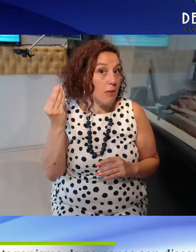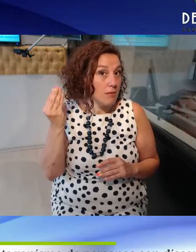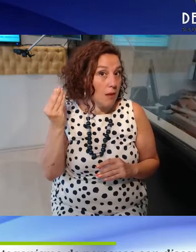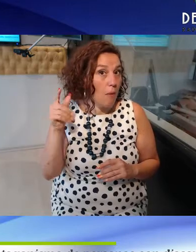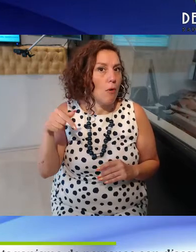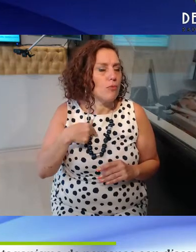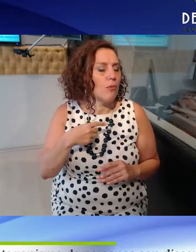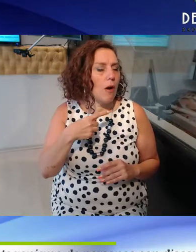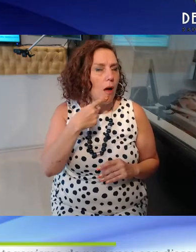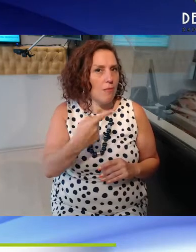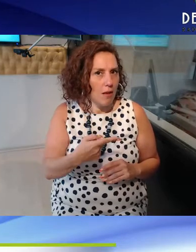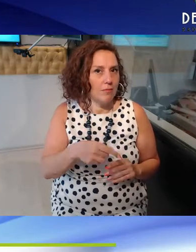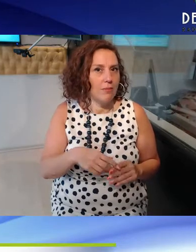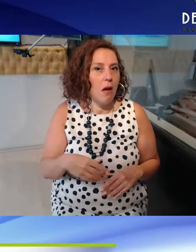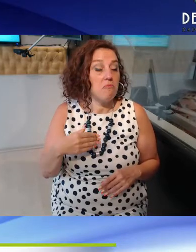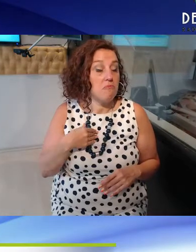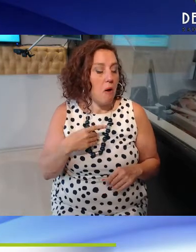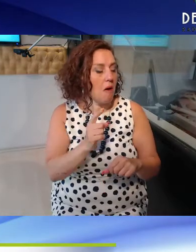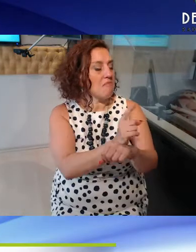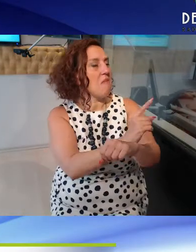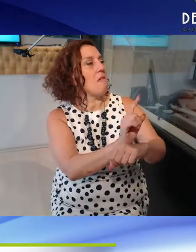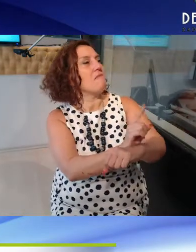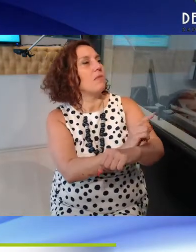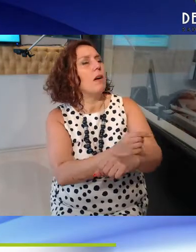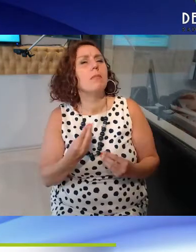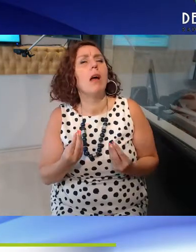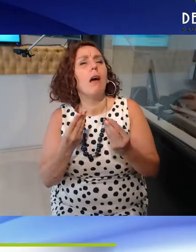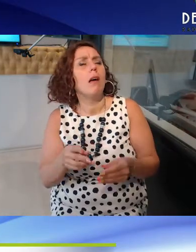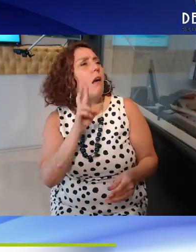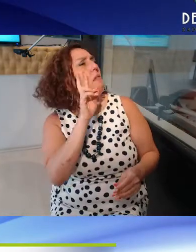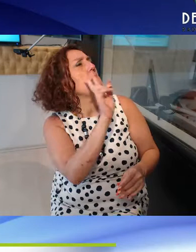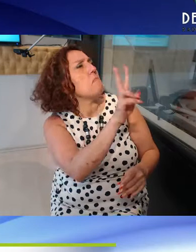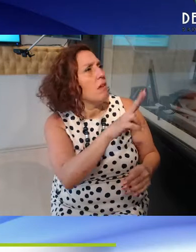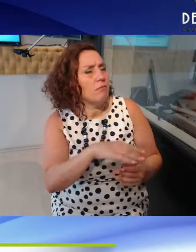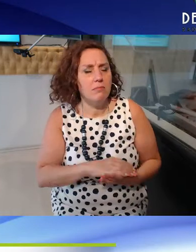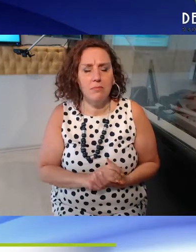Me fui al cine. ¿Al cine? ¿Qué fueron a ver?